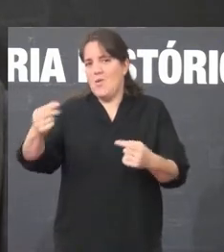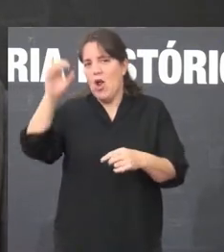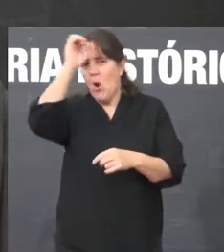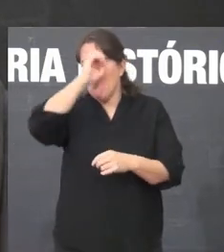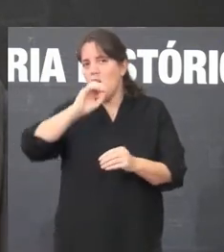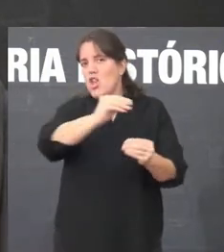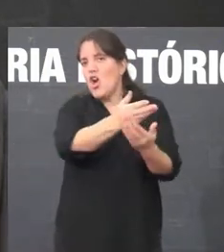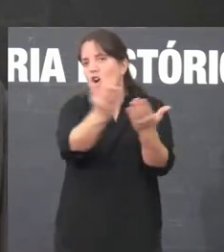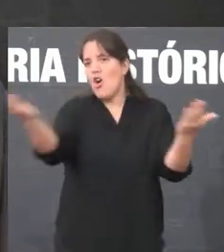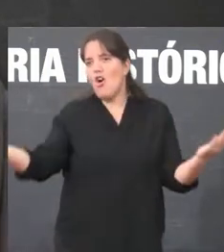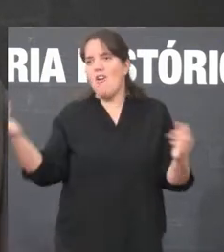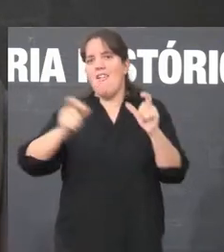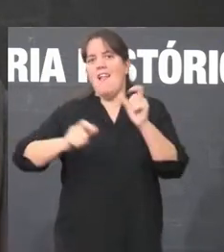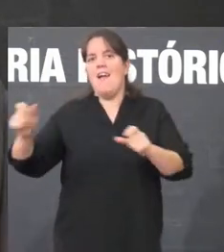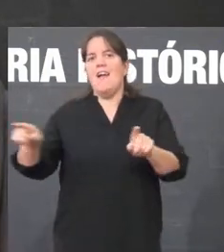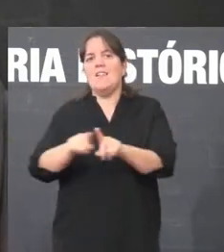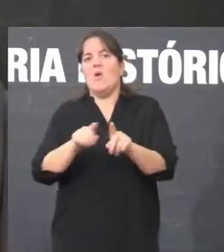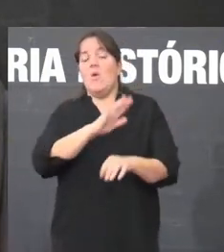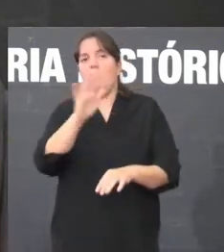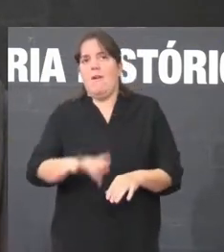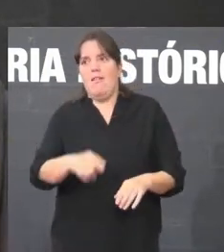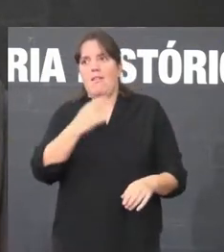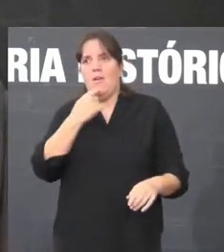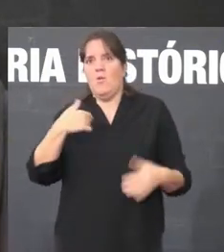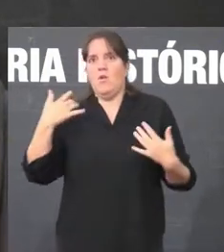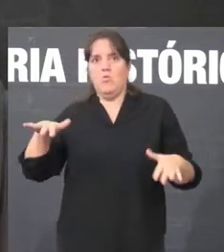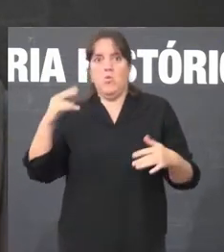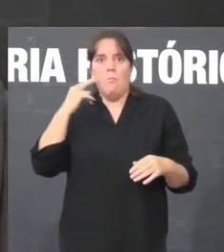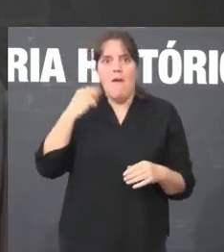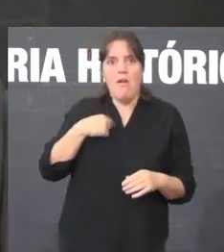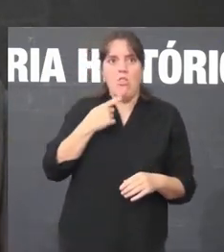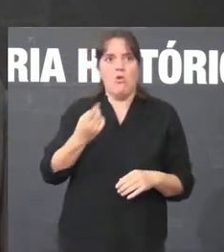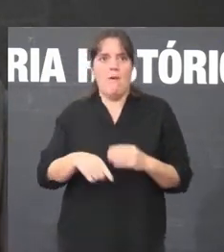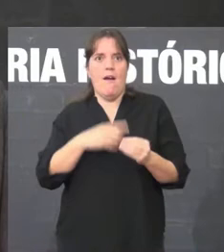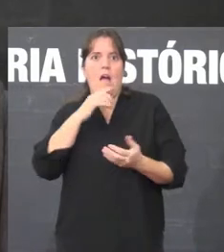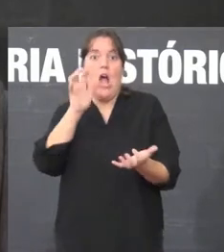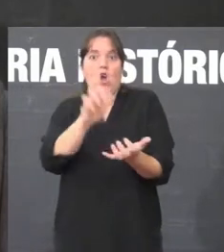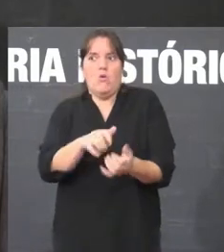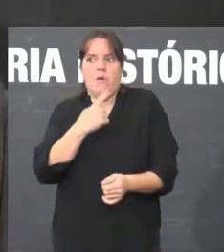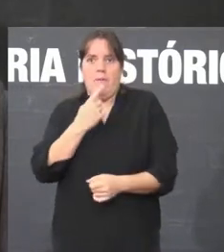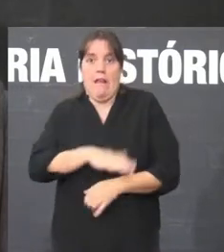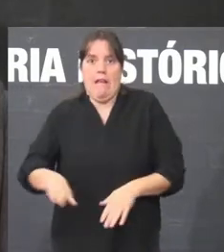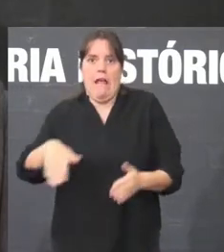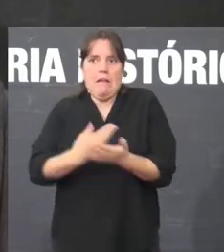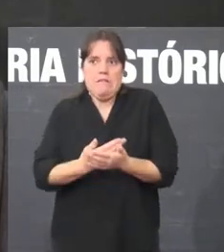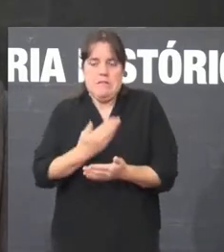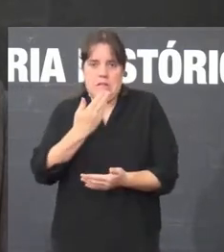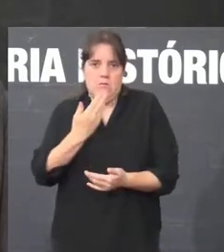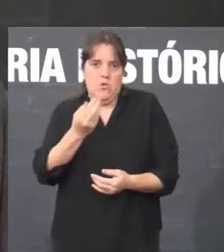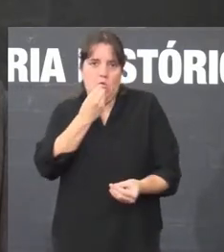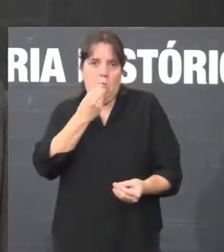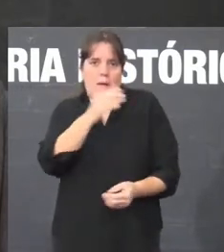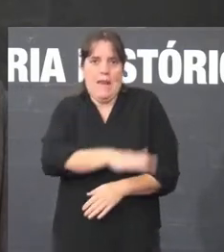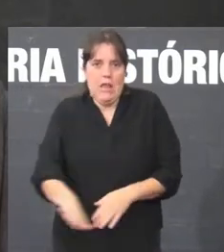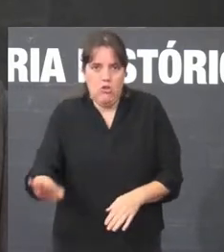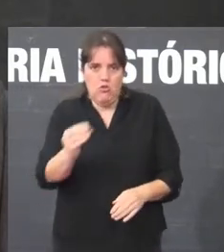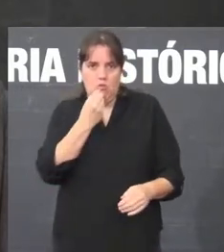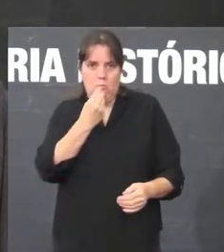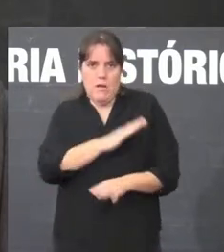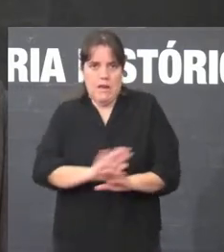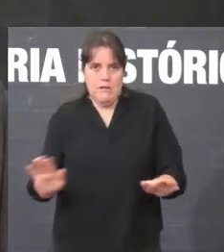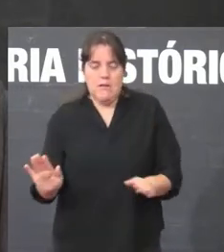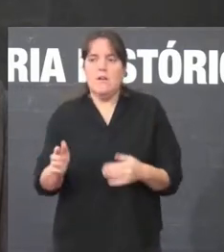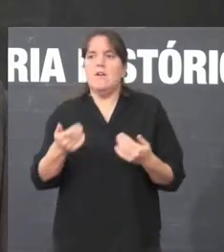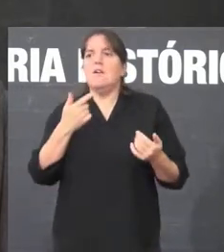o cocón, o home do saco, vamos, non sei, comer niños ou algo parecido. Nos